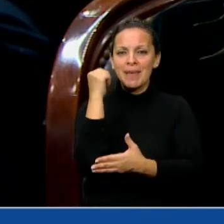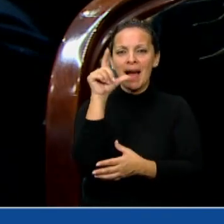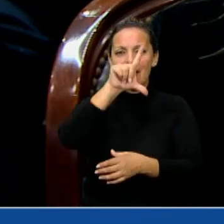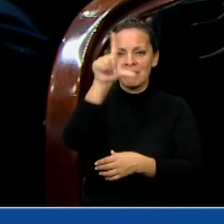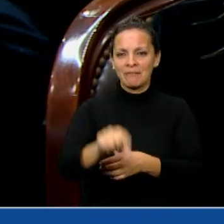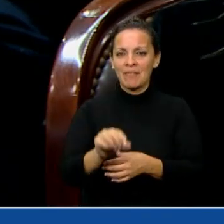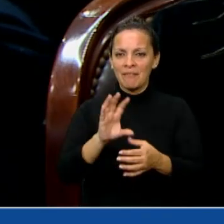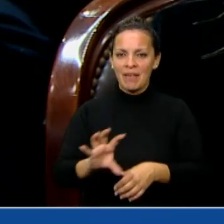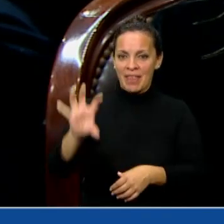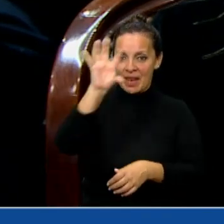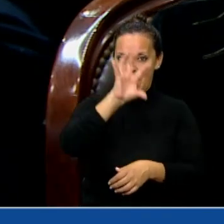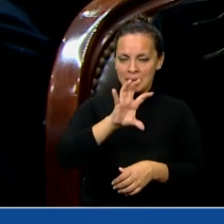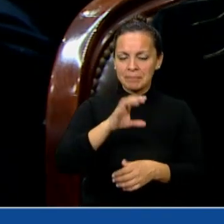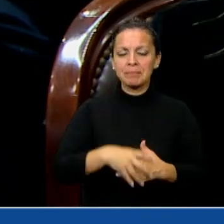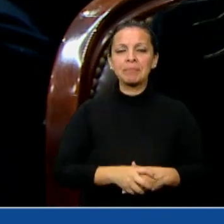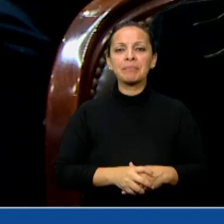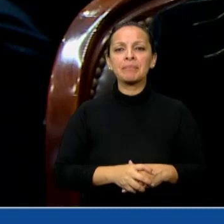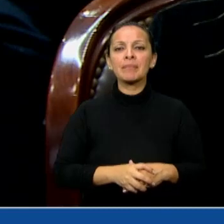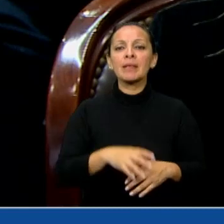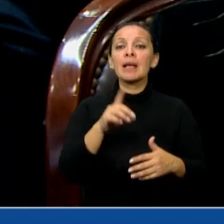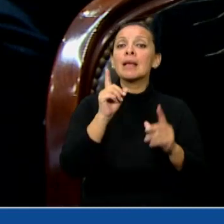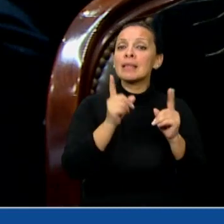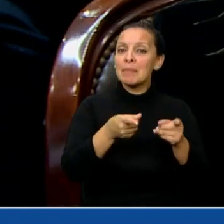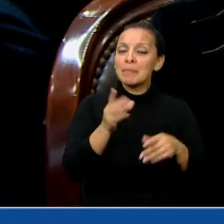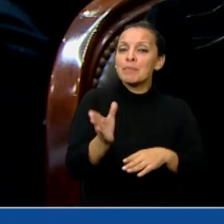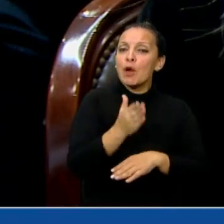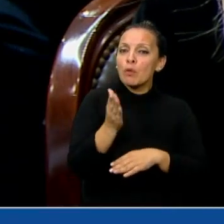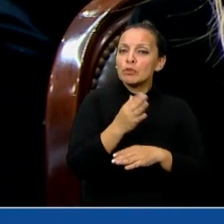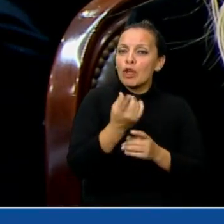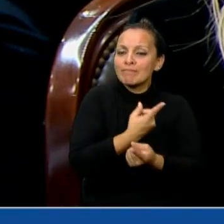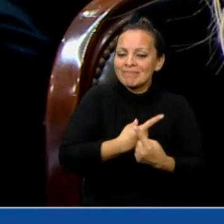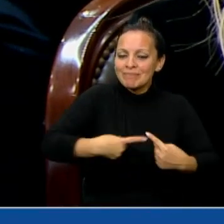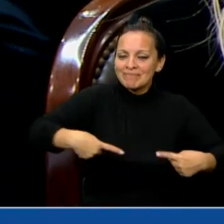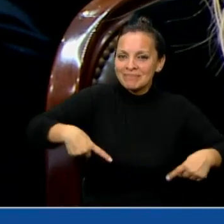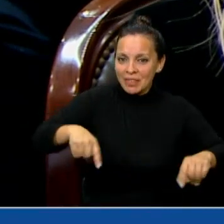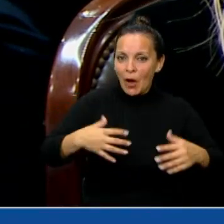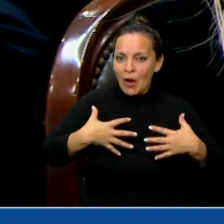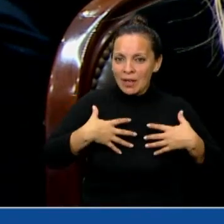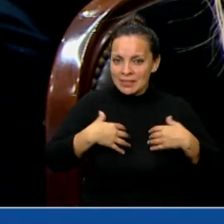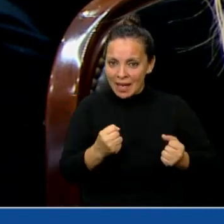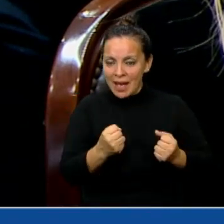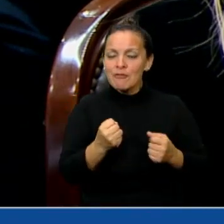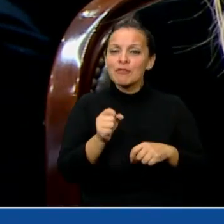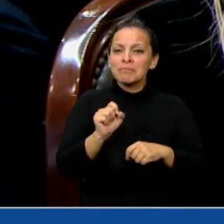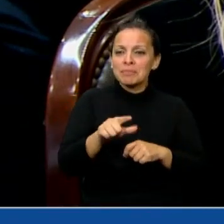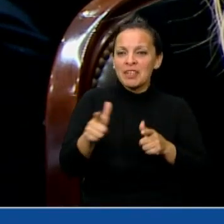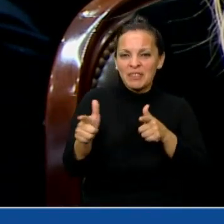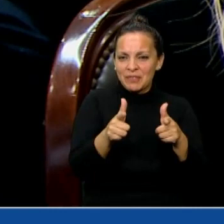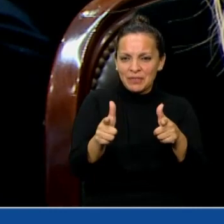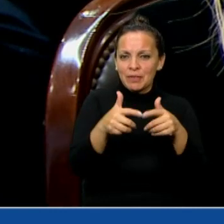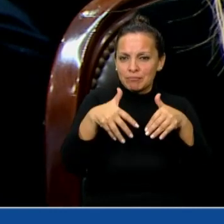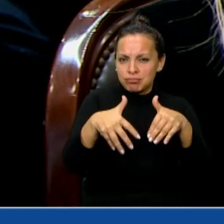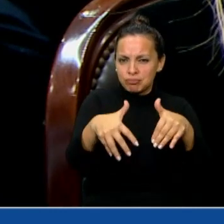segundo porque la producción orgánica es una producción diferenciada de toda la producción orgánica en su